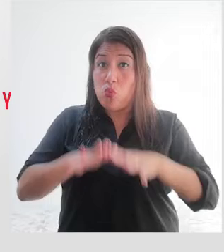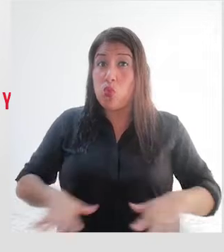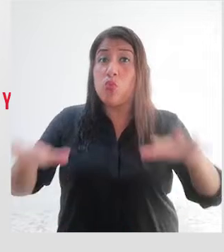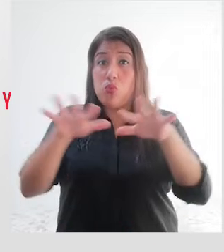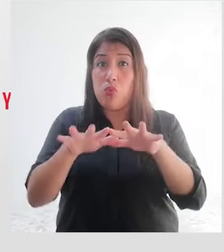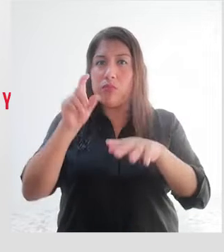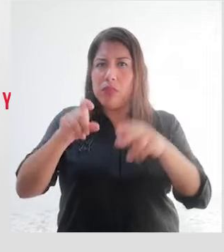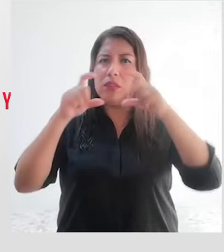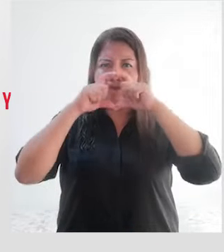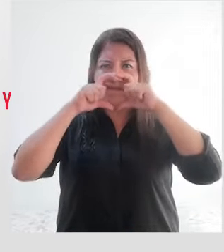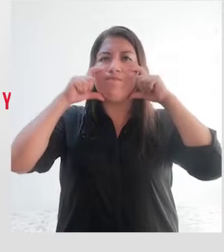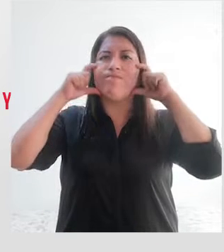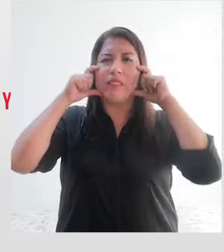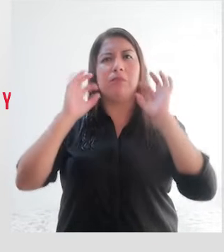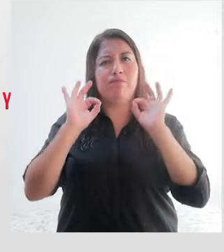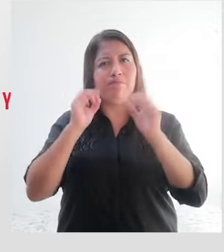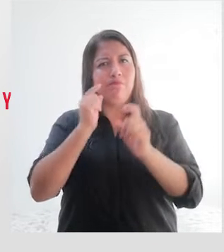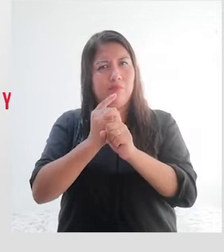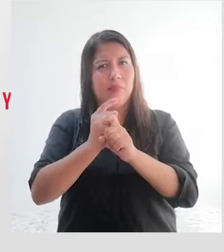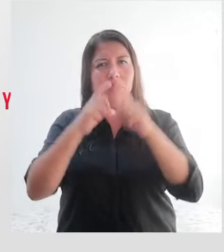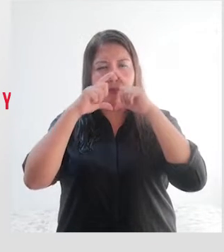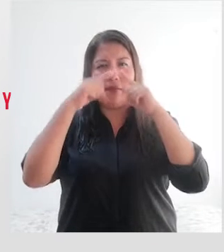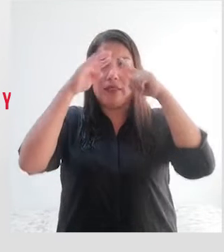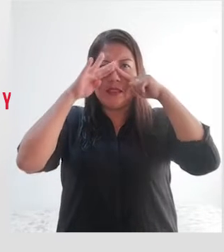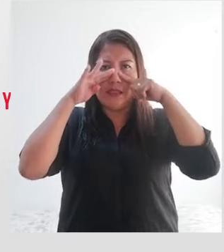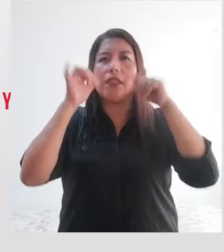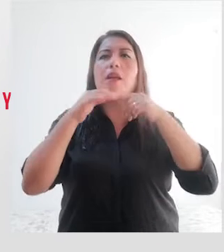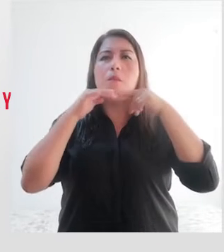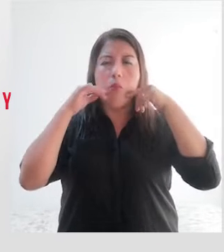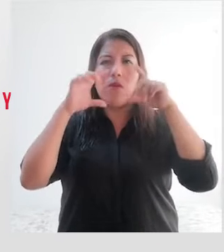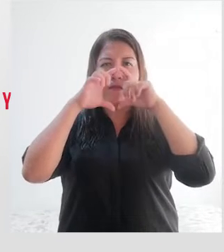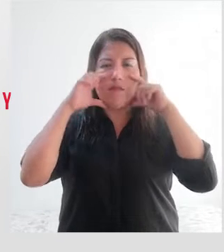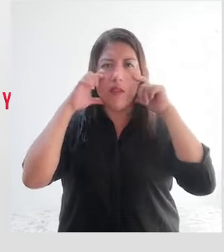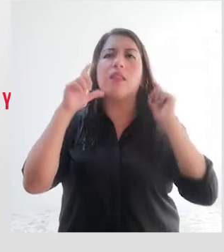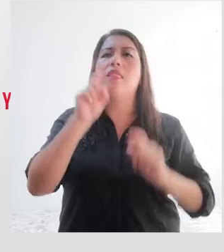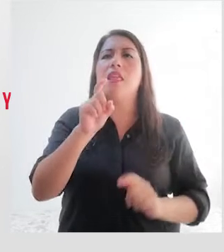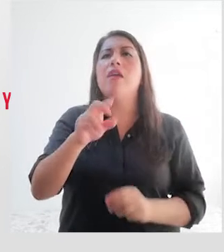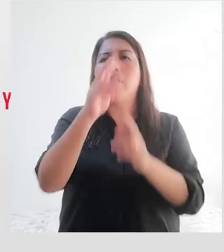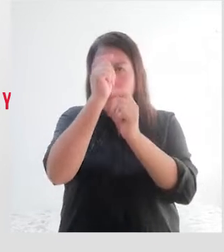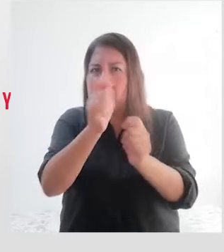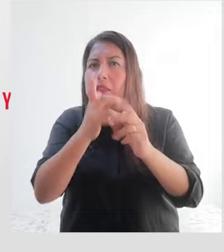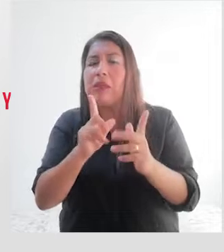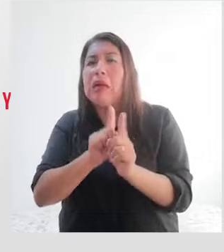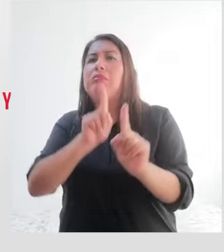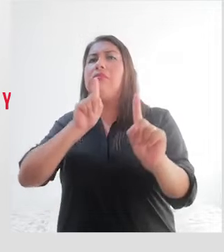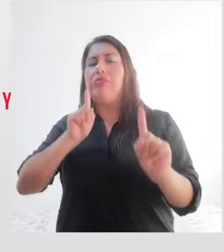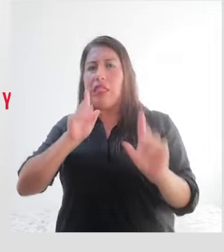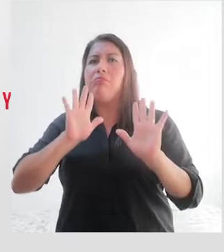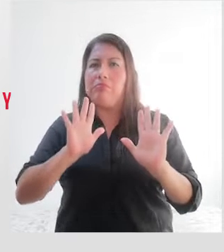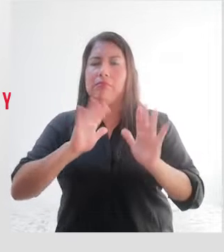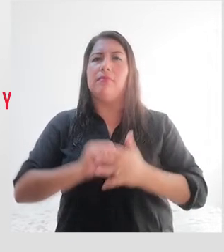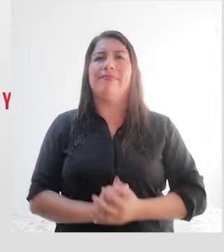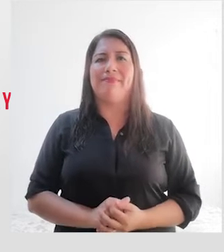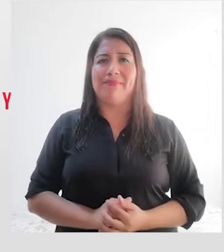Todas y todos con mascarilla bien puesta, cubierta la nariz y la boca, respetando el distanciamiento de un